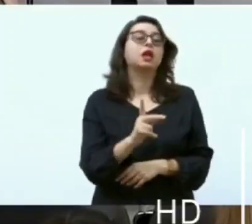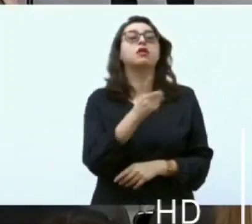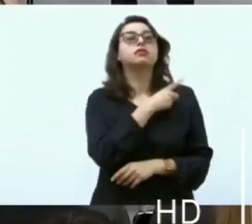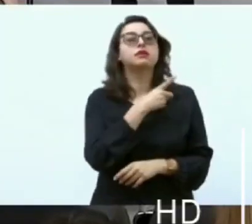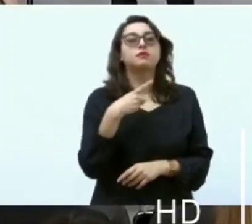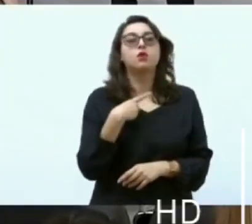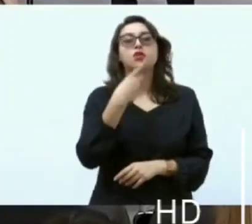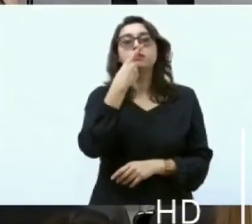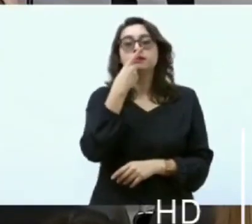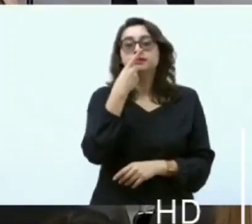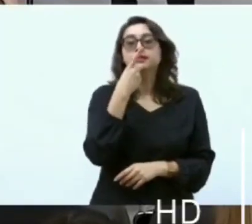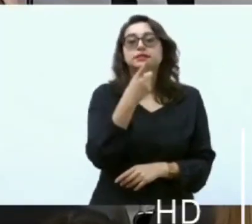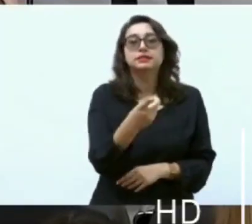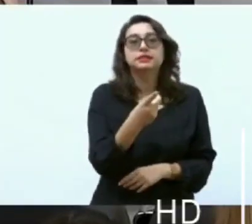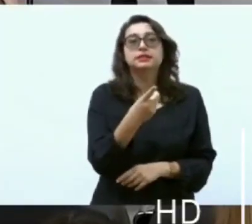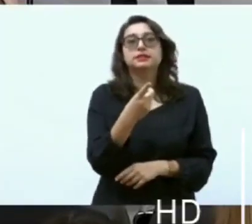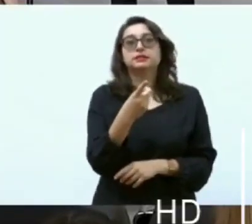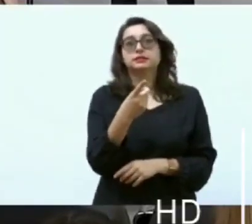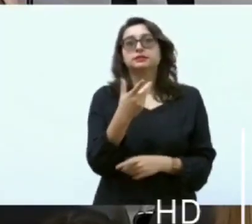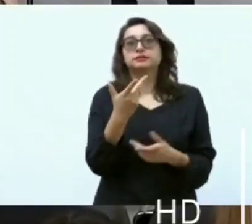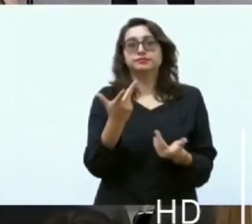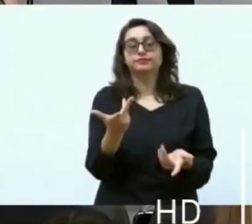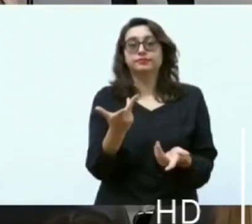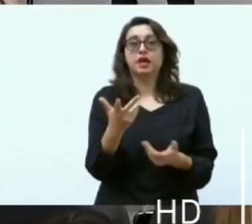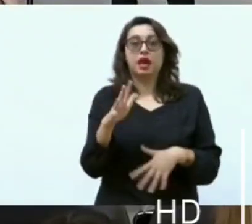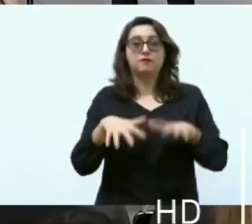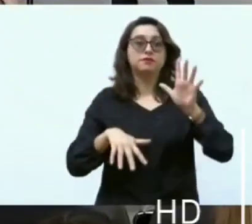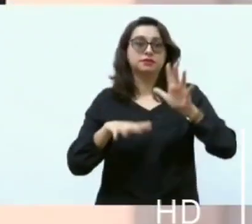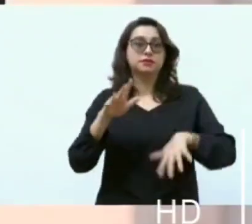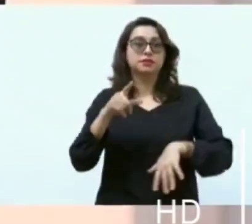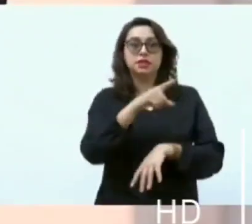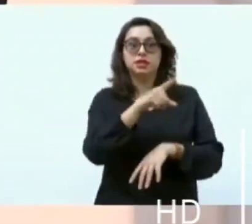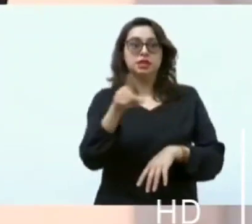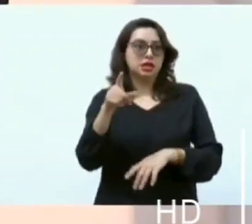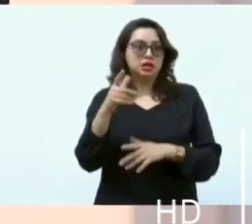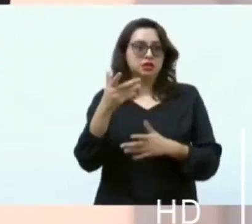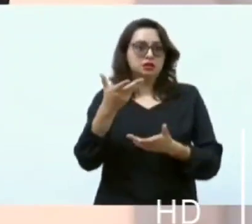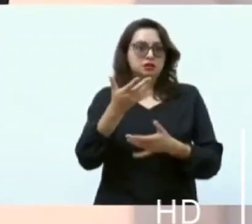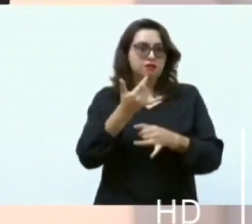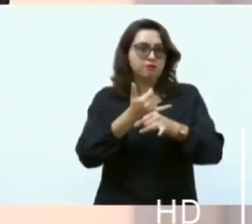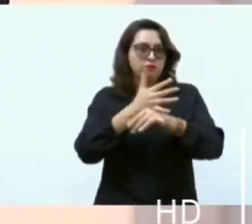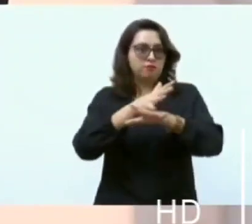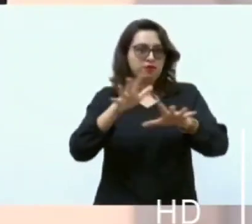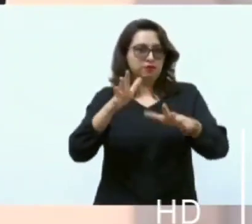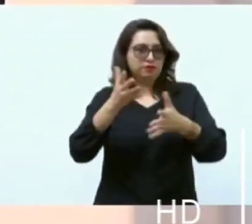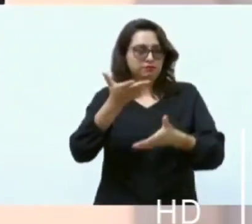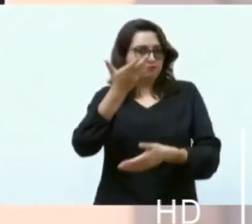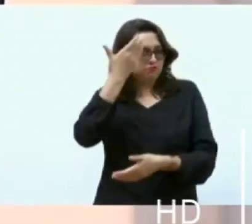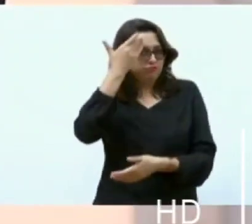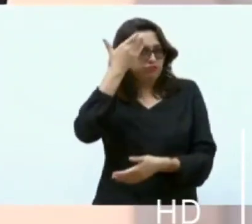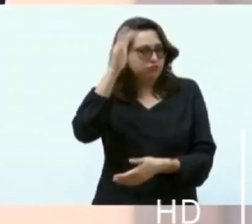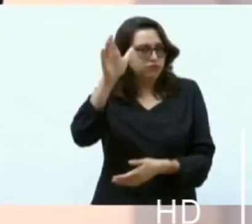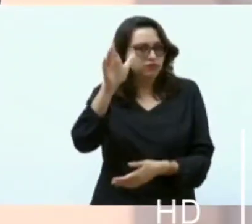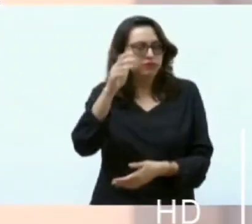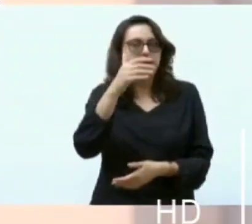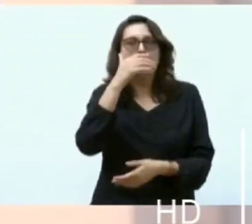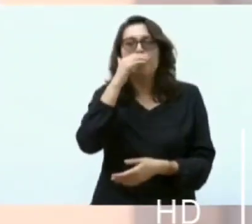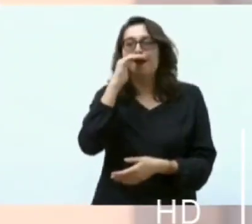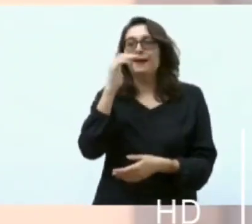porque no se conoce que estamos construyendo